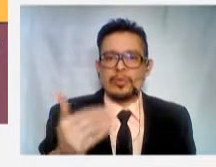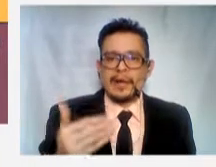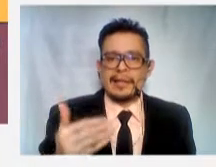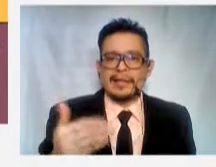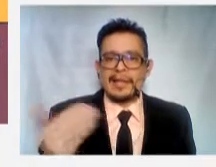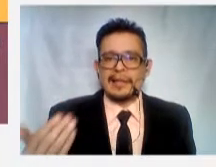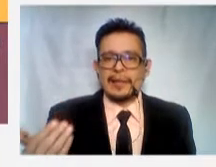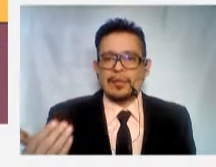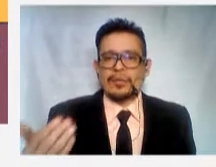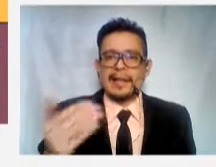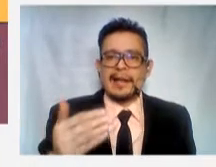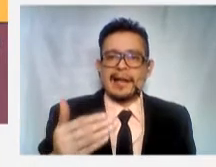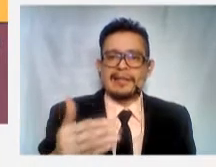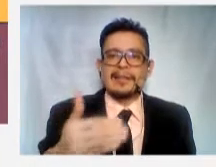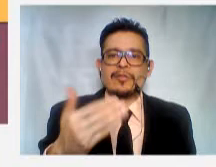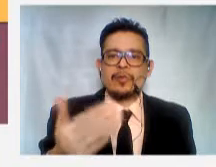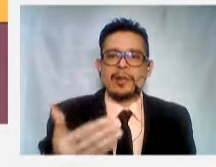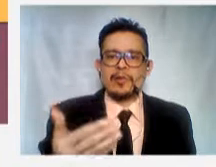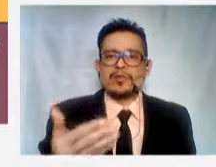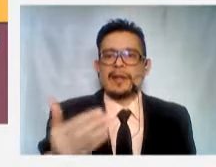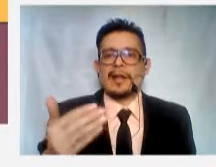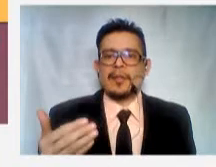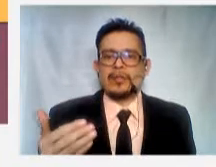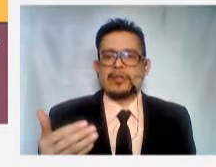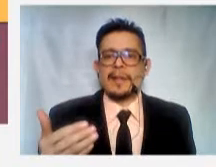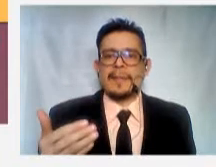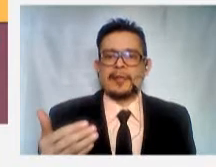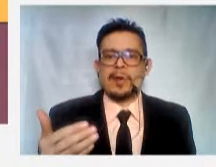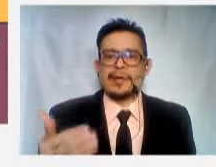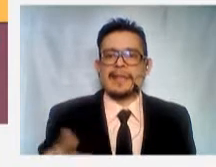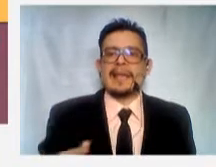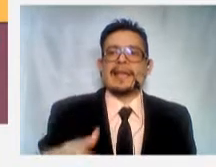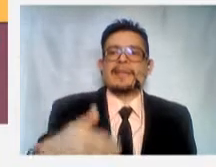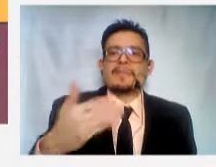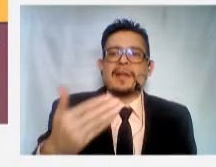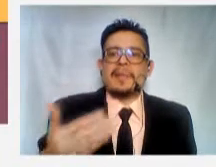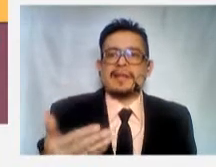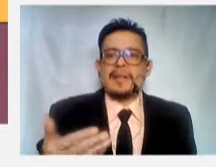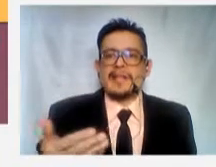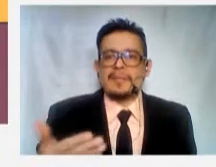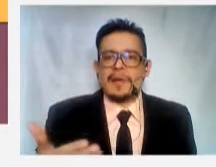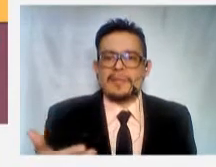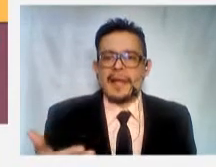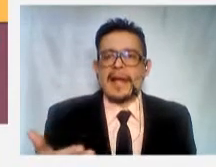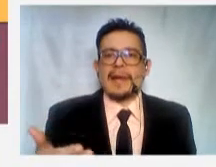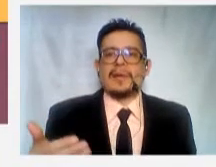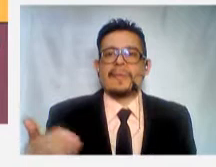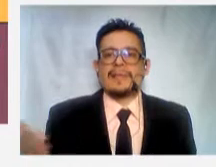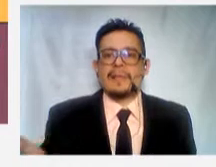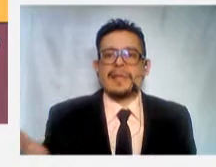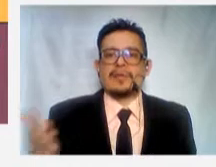culturales y legales históricos religiosos y espirituales y se experimenta y expresa